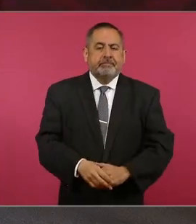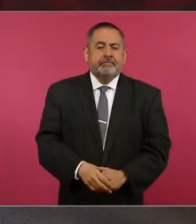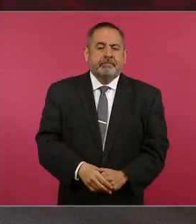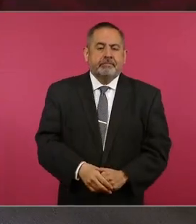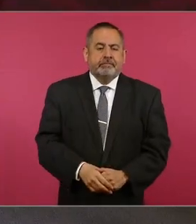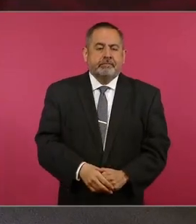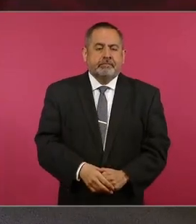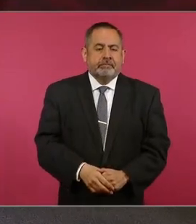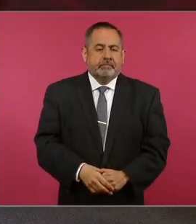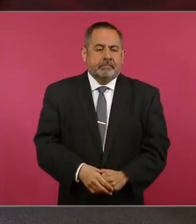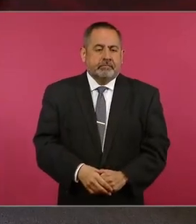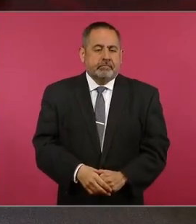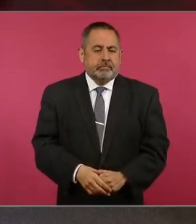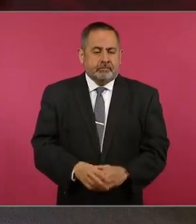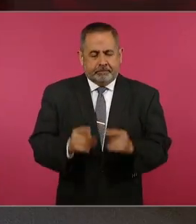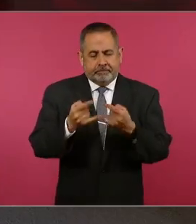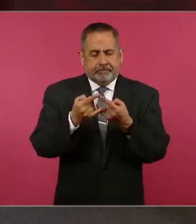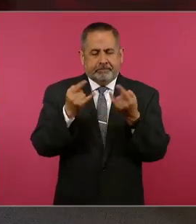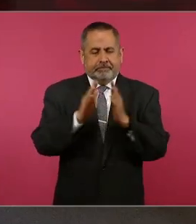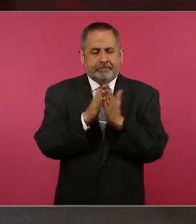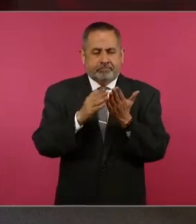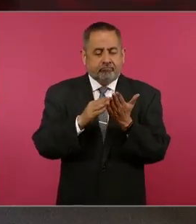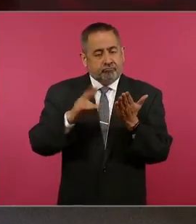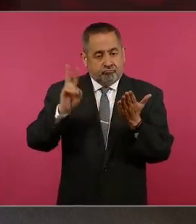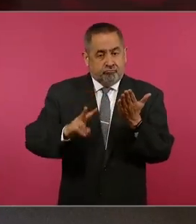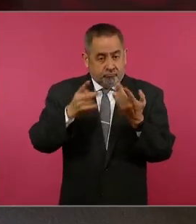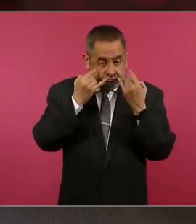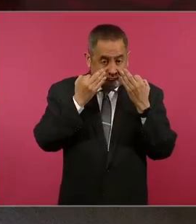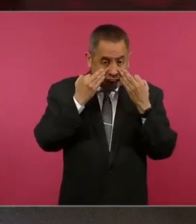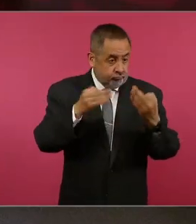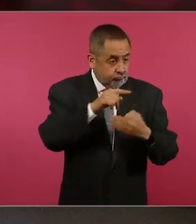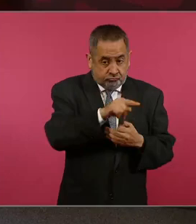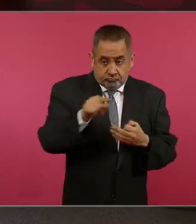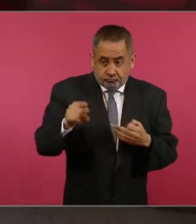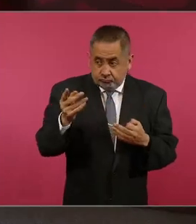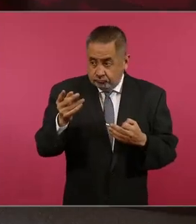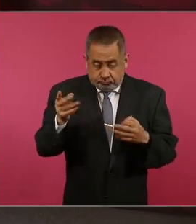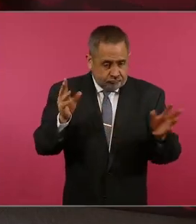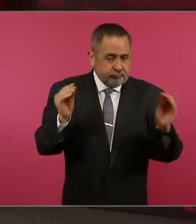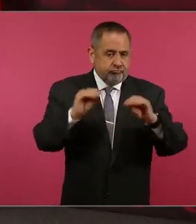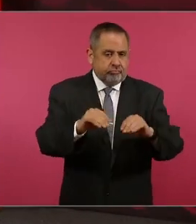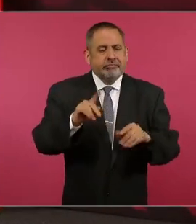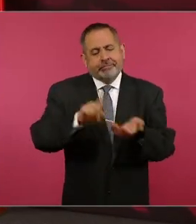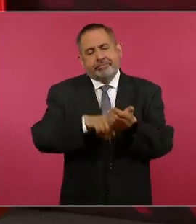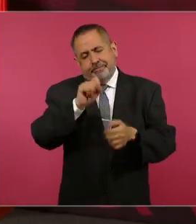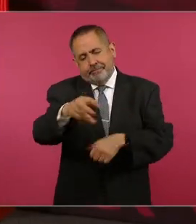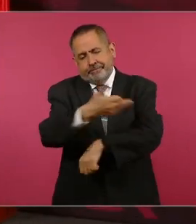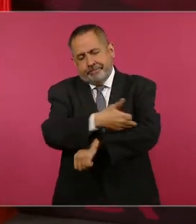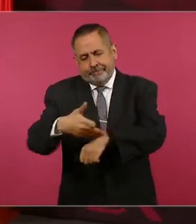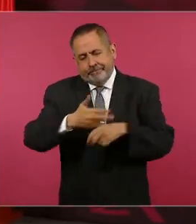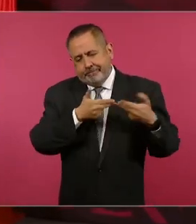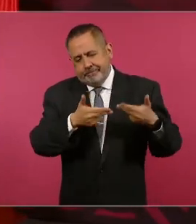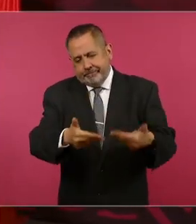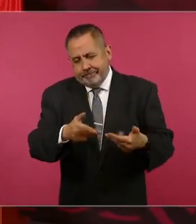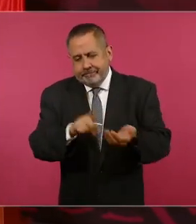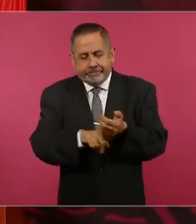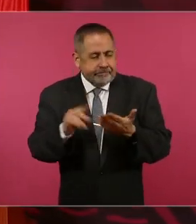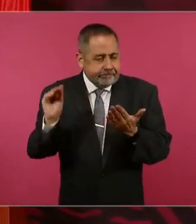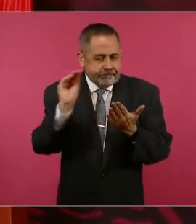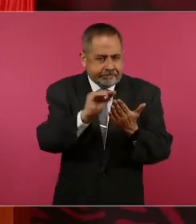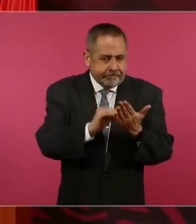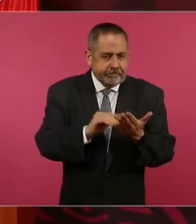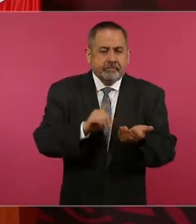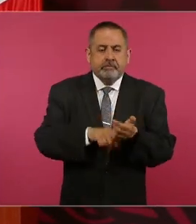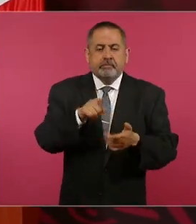y le pone una novela verdadera es que es familiar él José